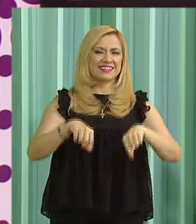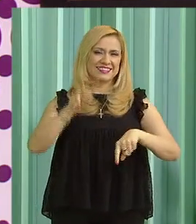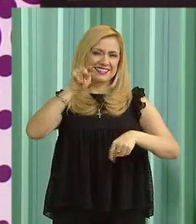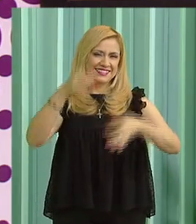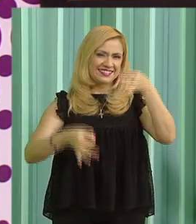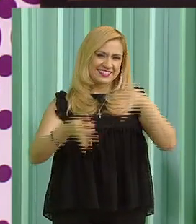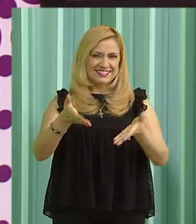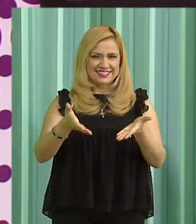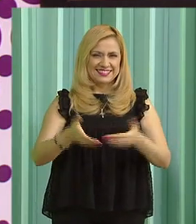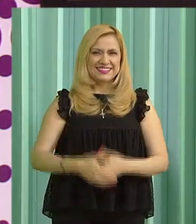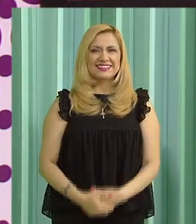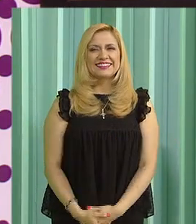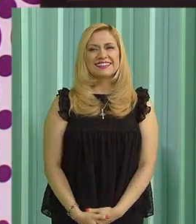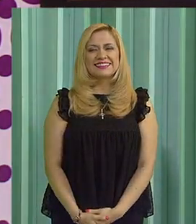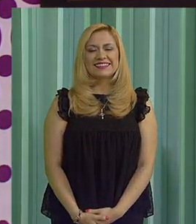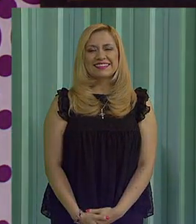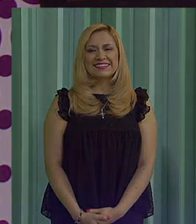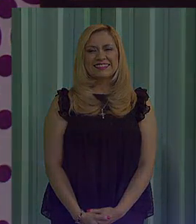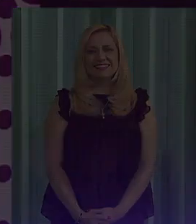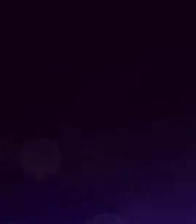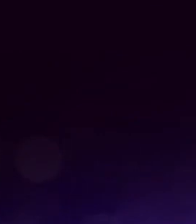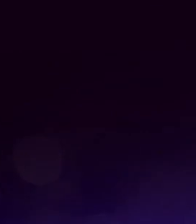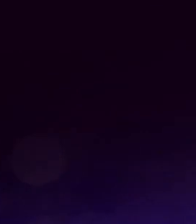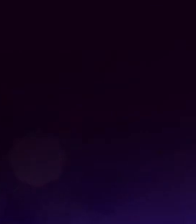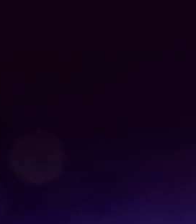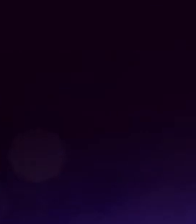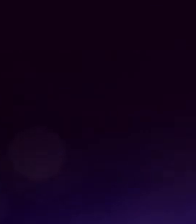TV. Acompáñenos.